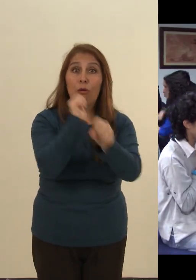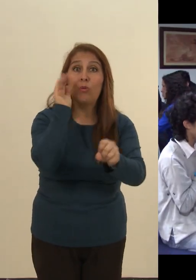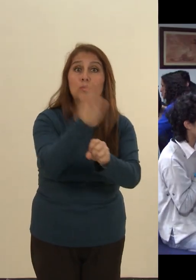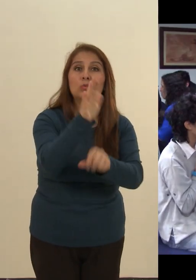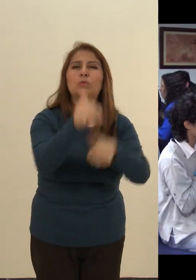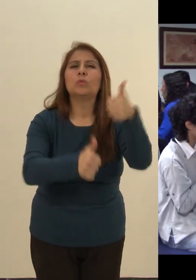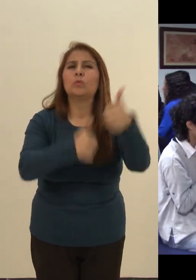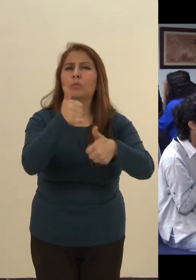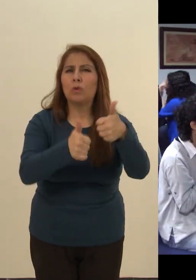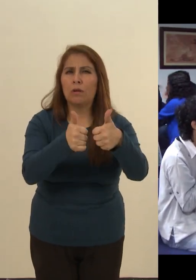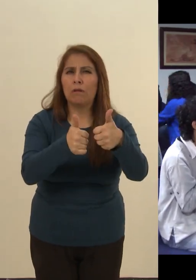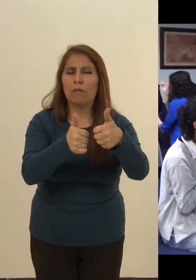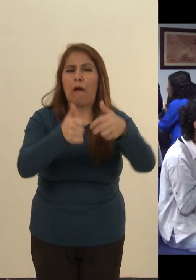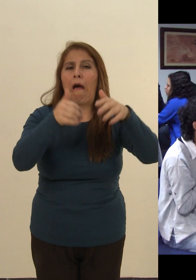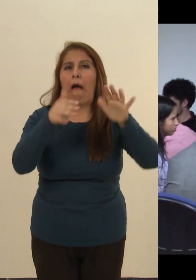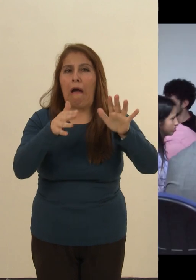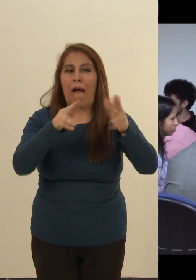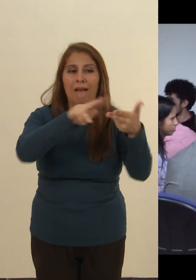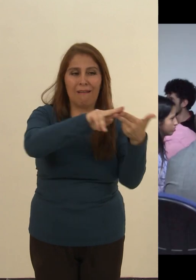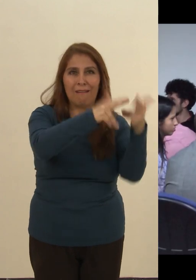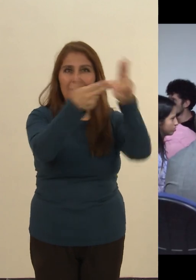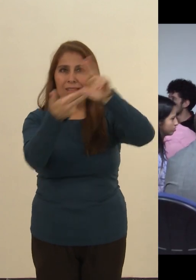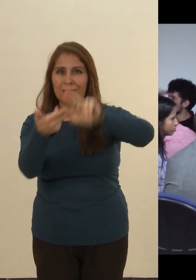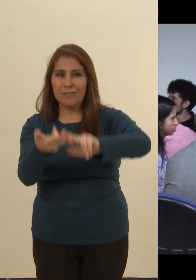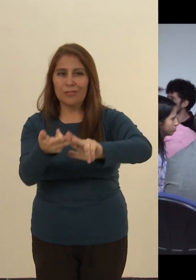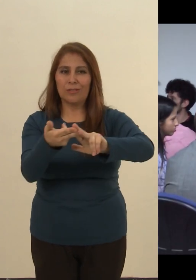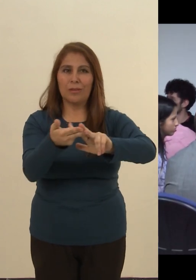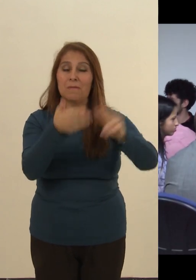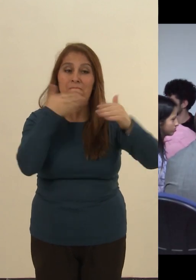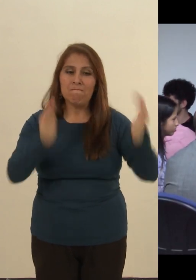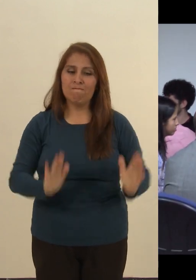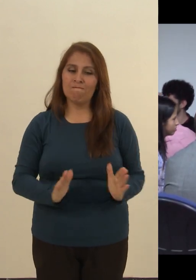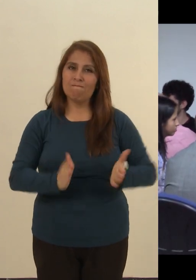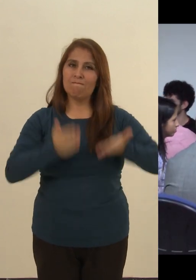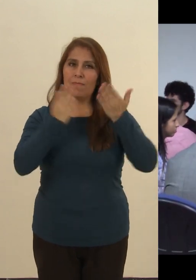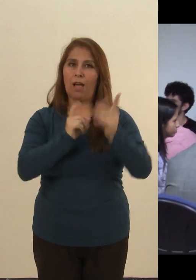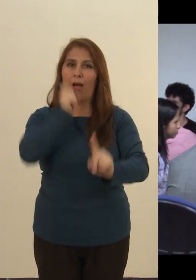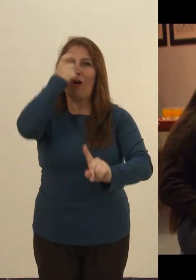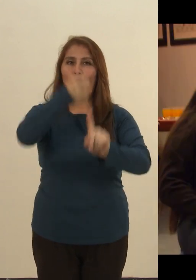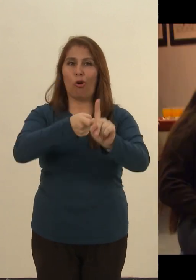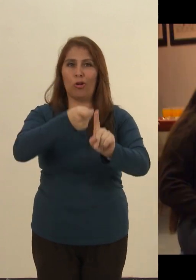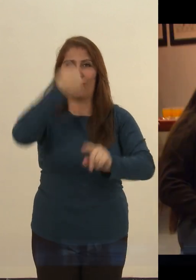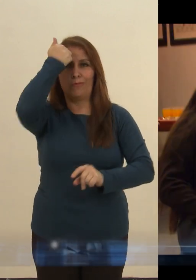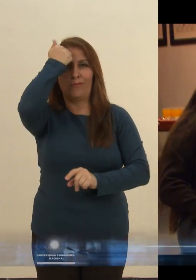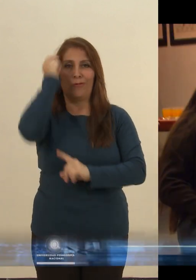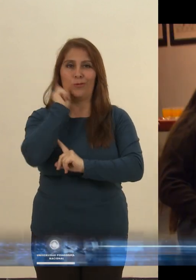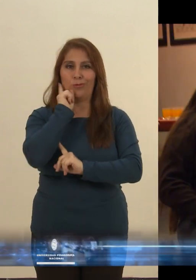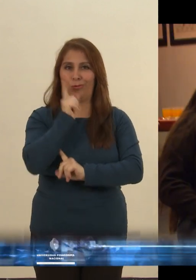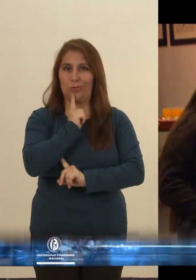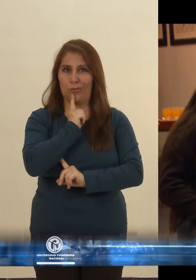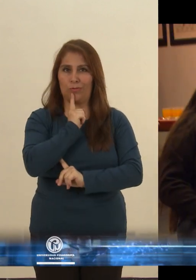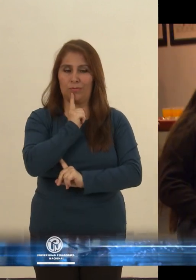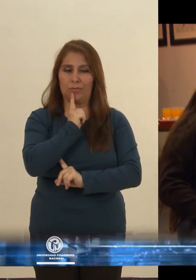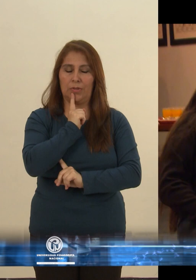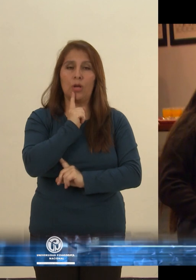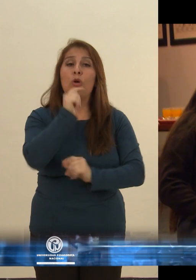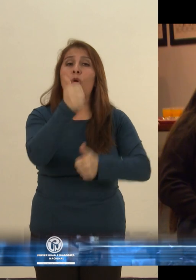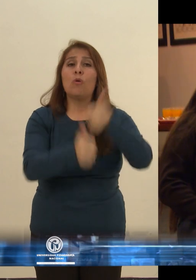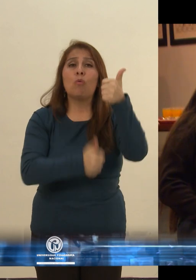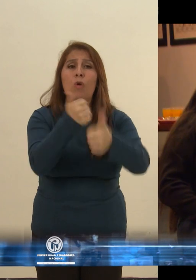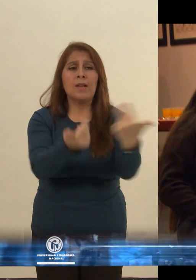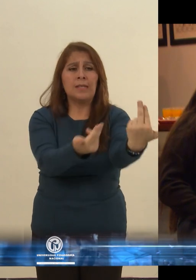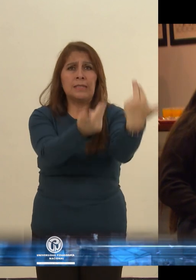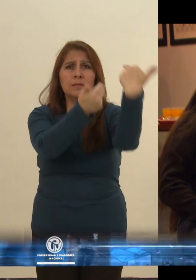se tratan dentro del café pedagógico giran en torno a enriquecer ese rol del